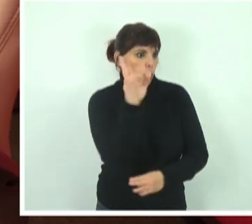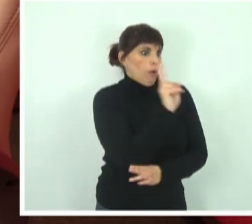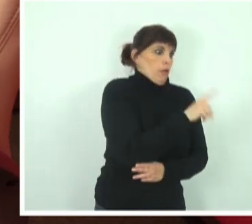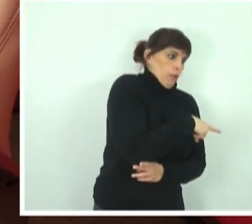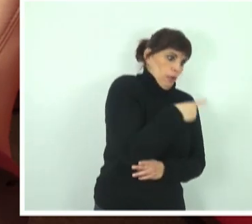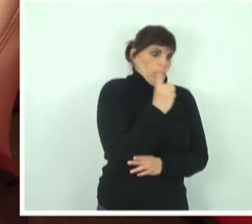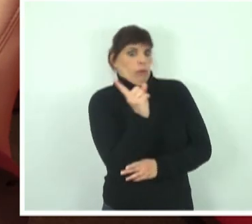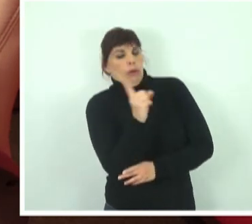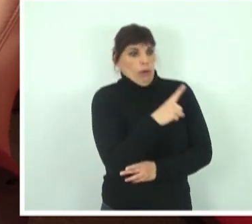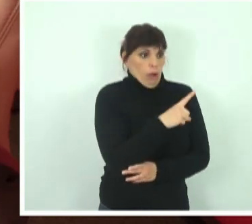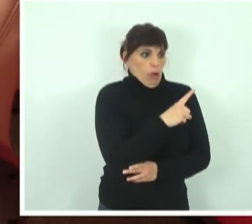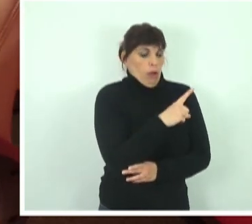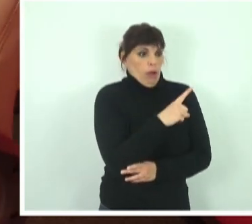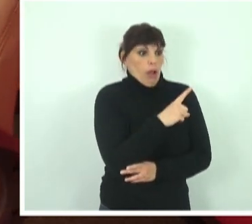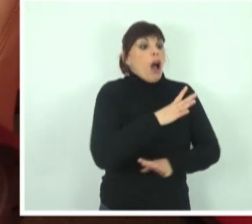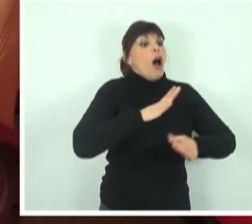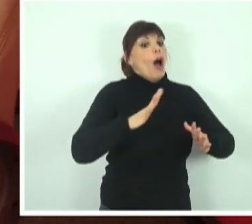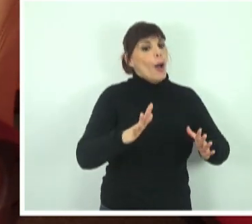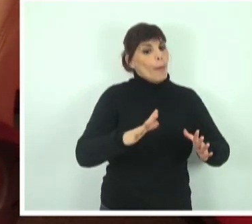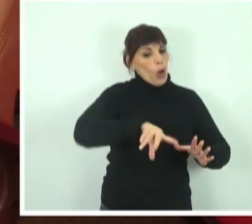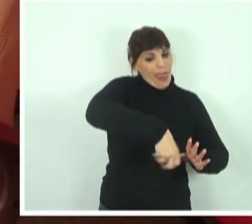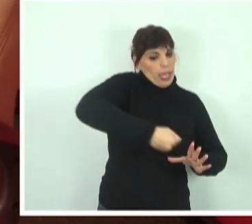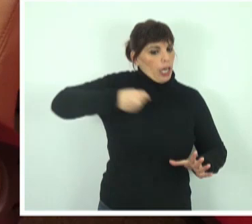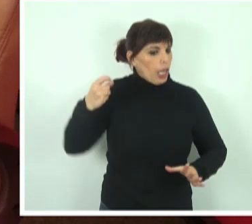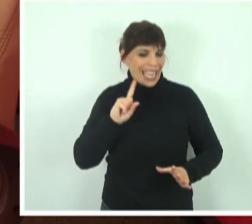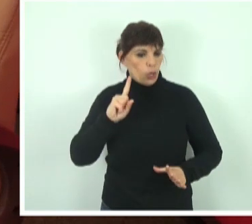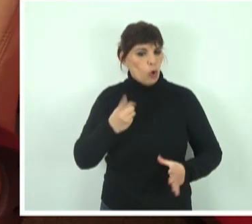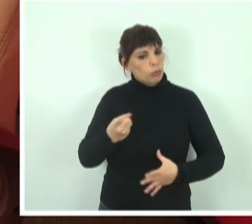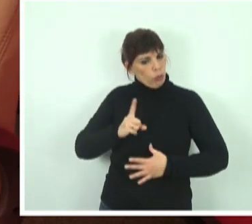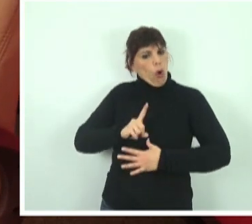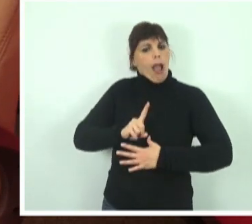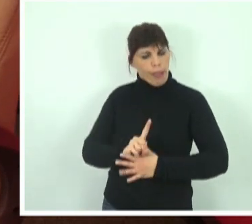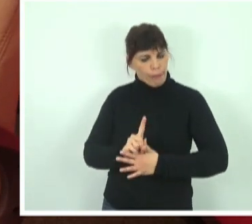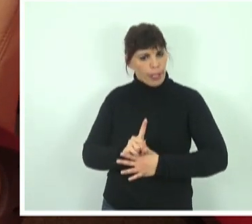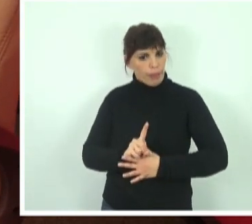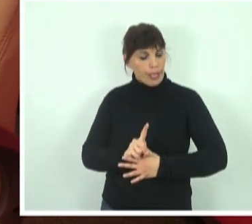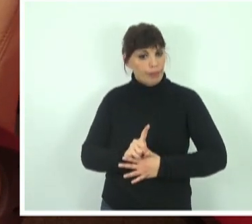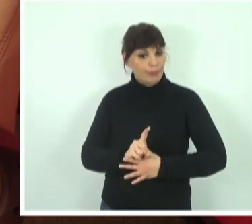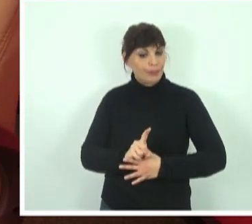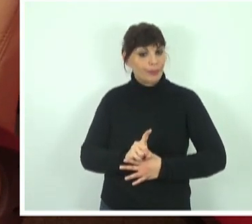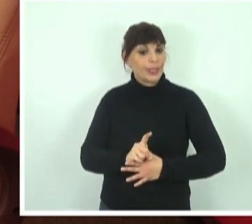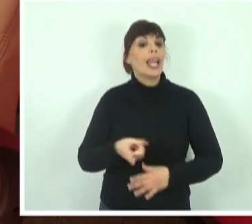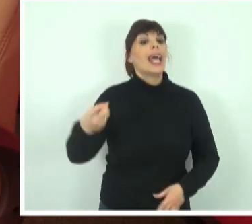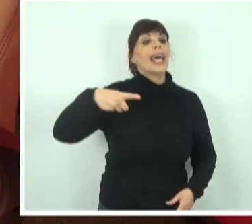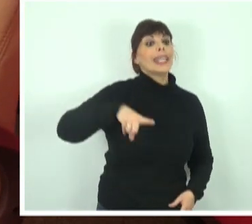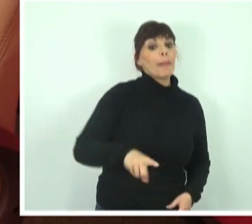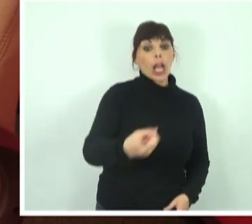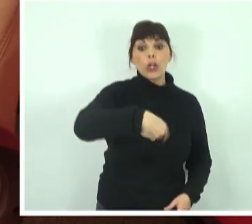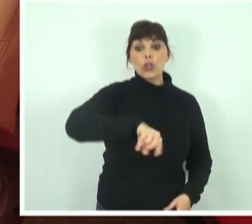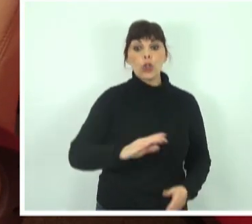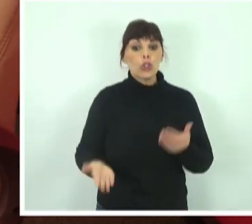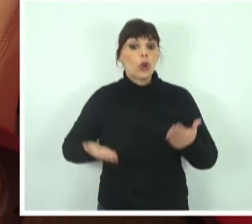lugar. Y luego la Biblia nos dice que tenemos que ser plantados como olivo verde en la casa del Señor.